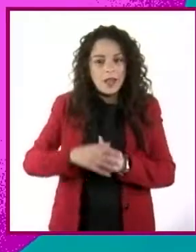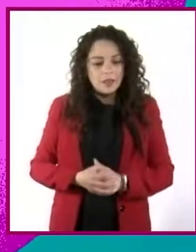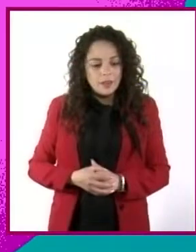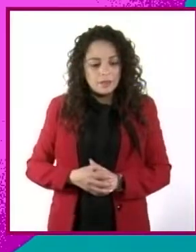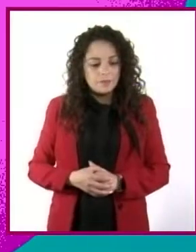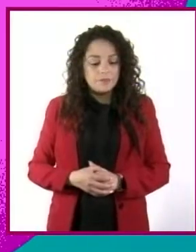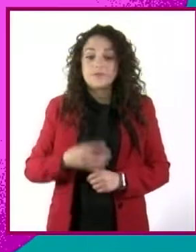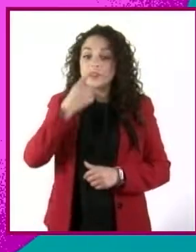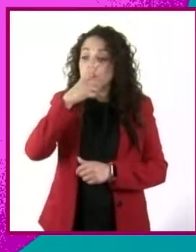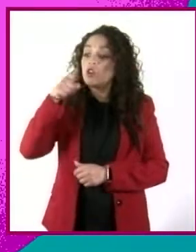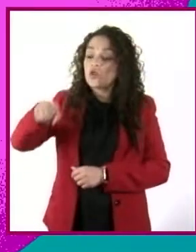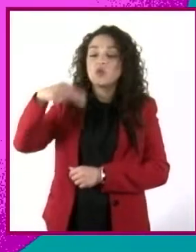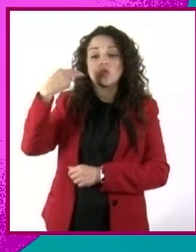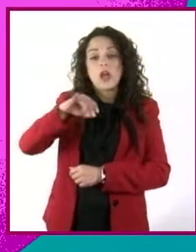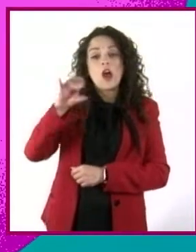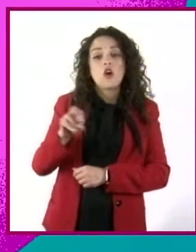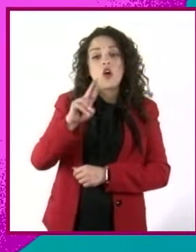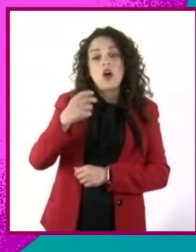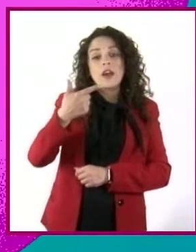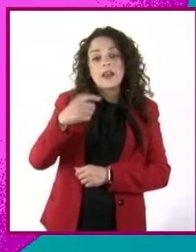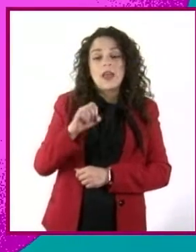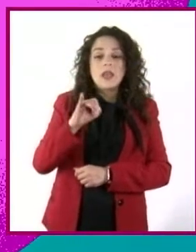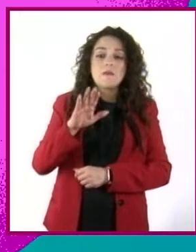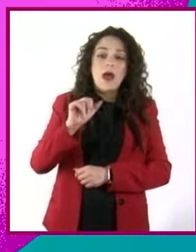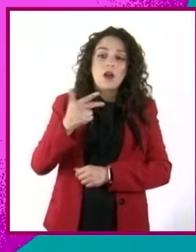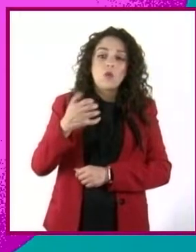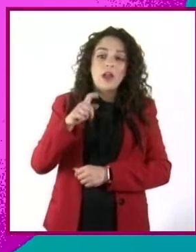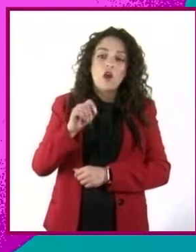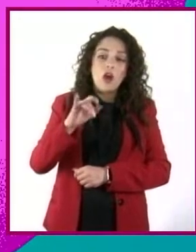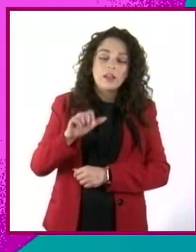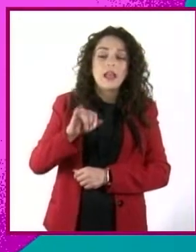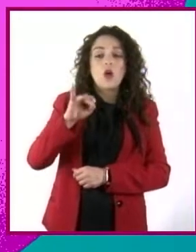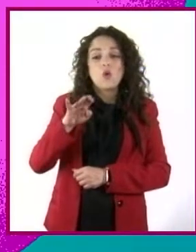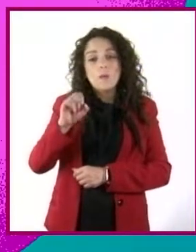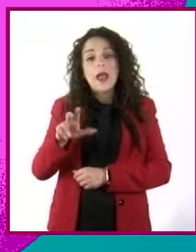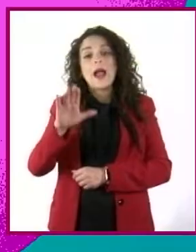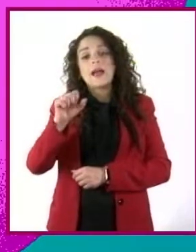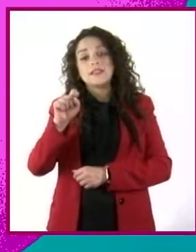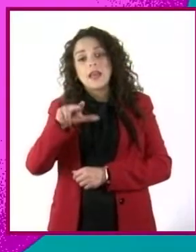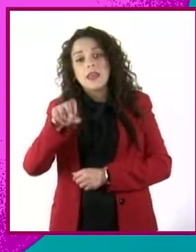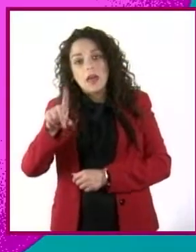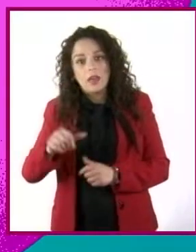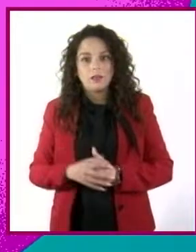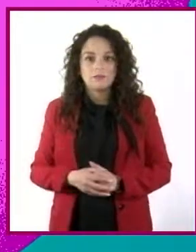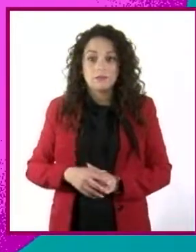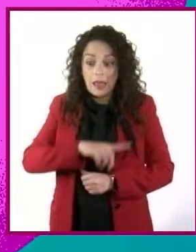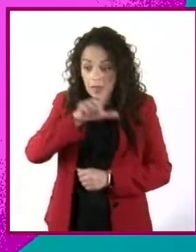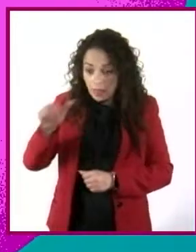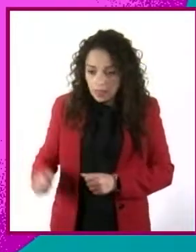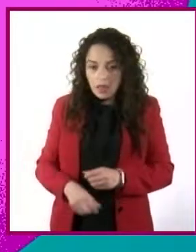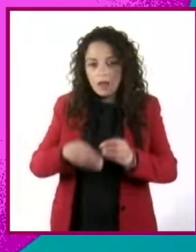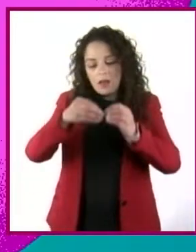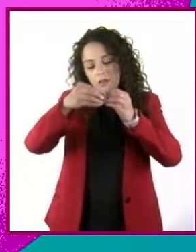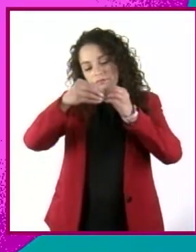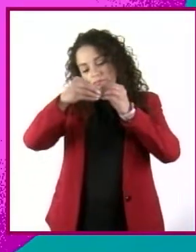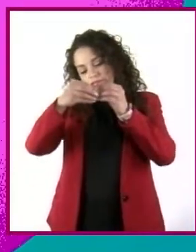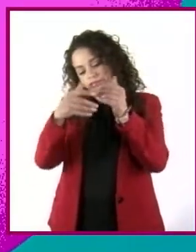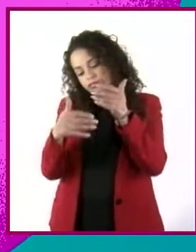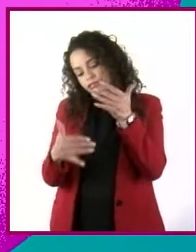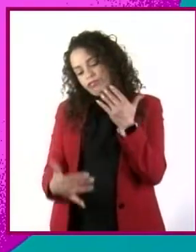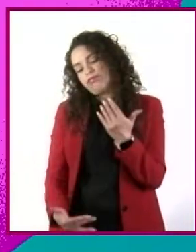llamas Jorge Ibargüengoitia Antillón Cumming Castañeda. Aquí seguía una lista de nombres que he